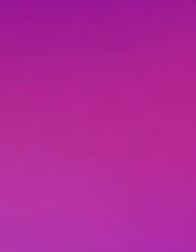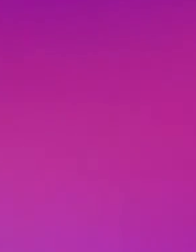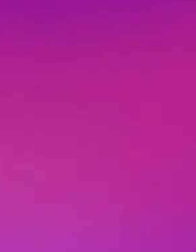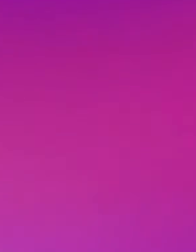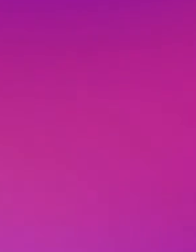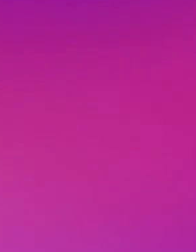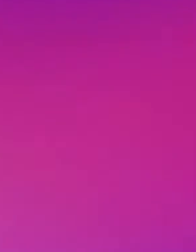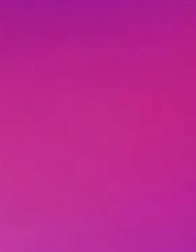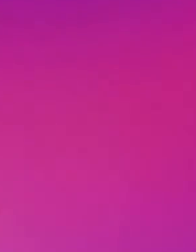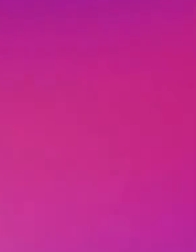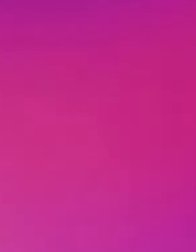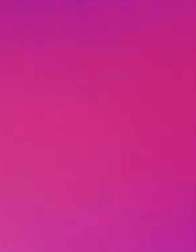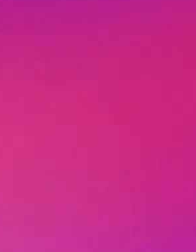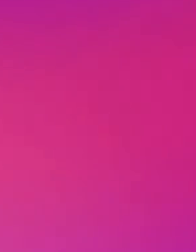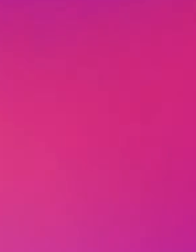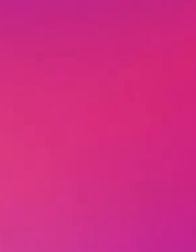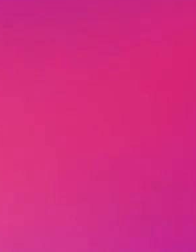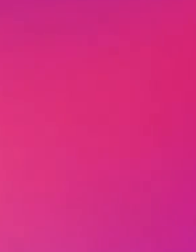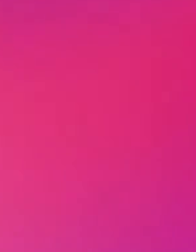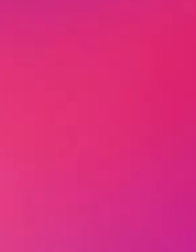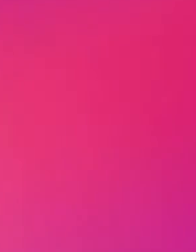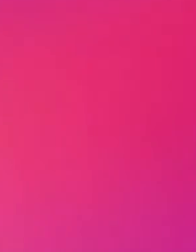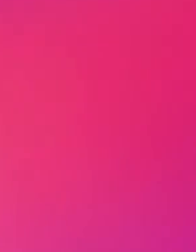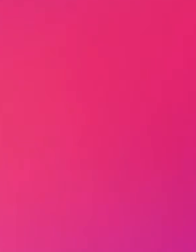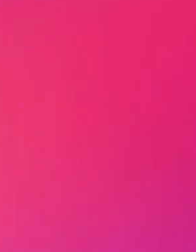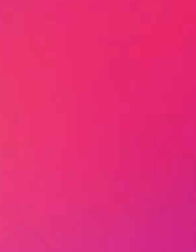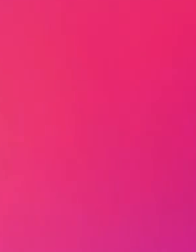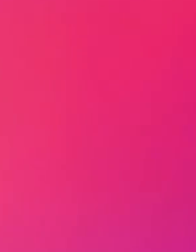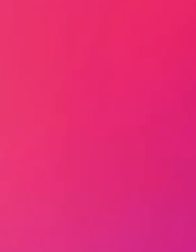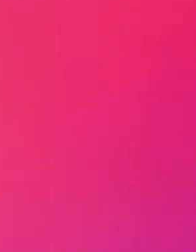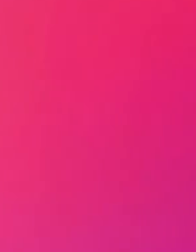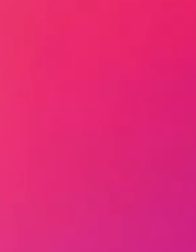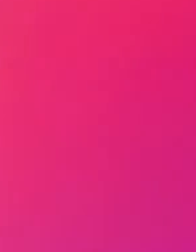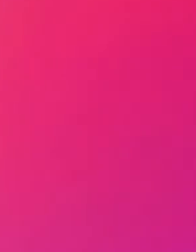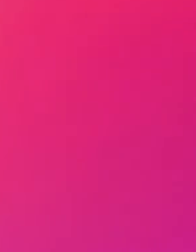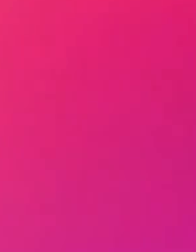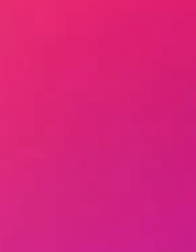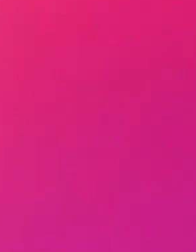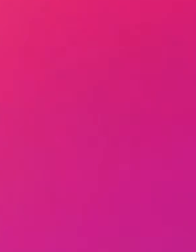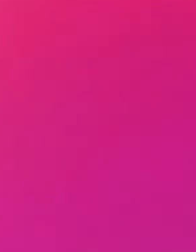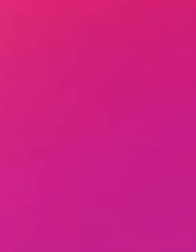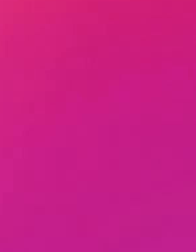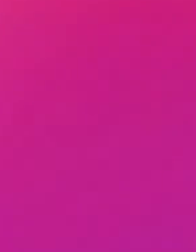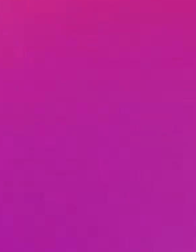el 55 36 01 71 23.